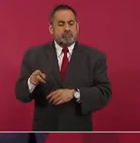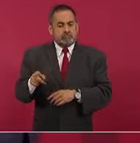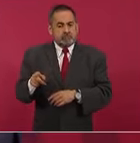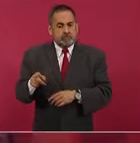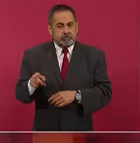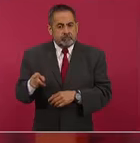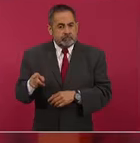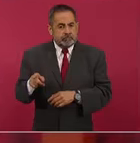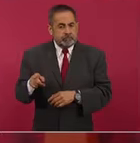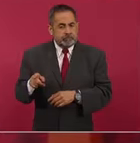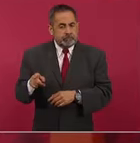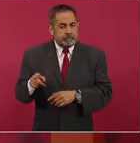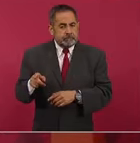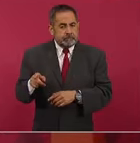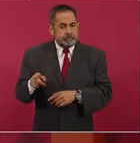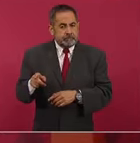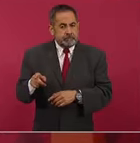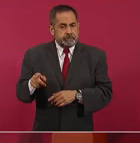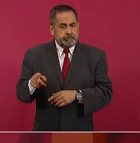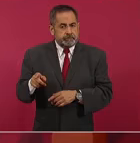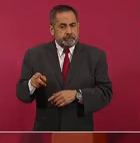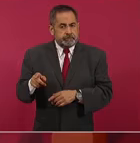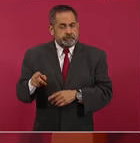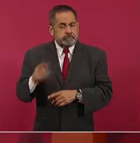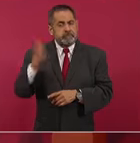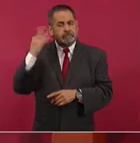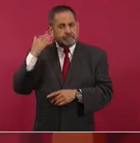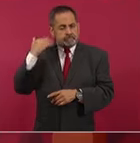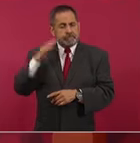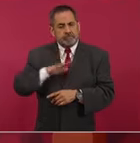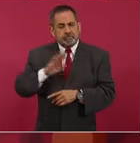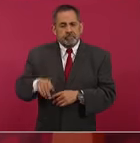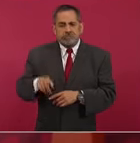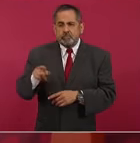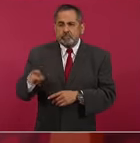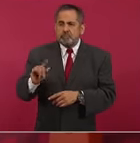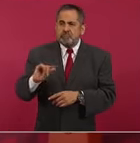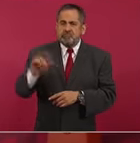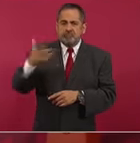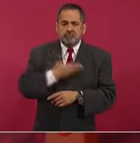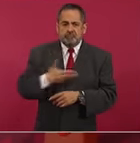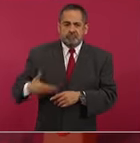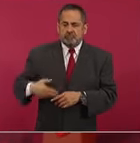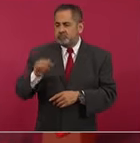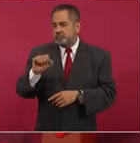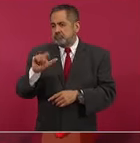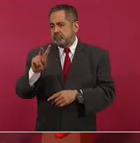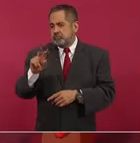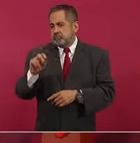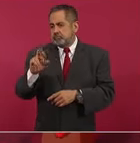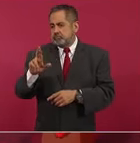del que haya perdido la vida un gran presidente, Salvador Allende.